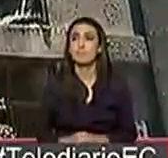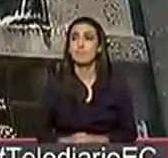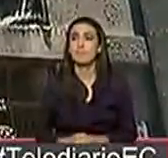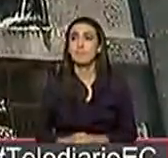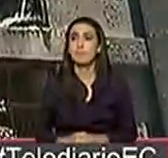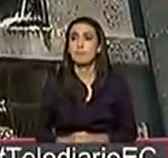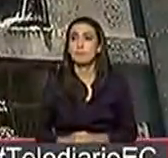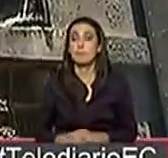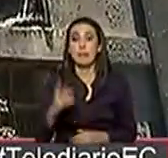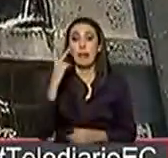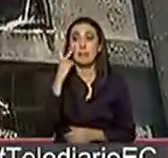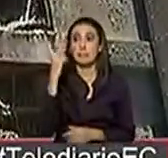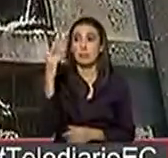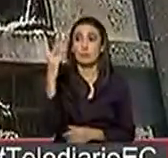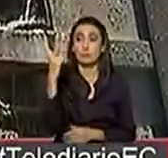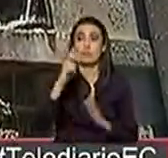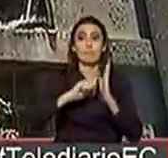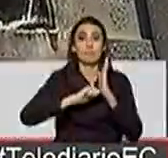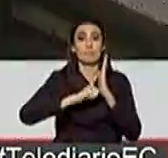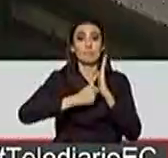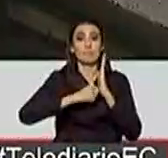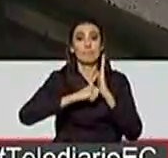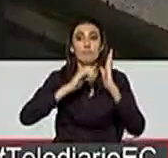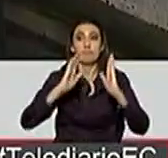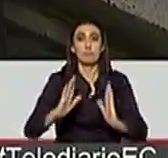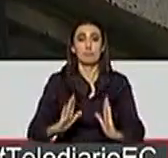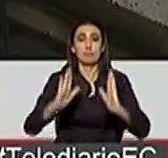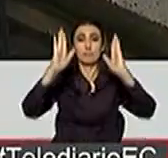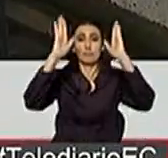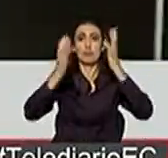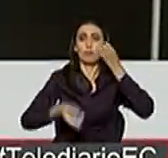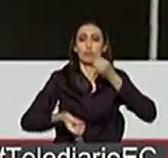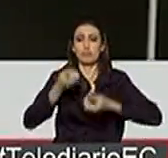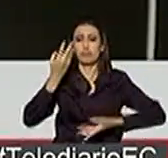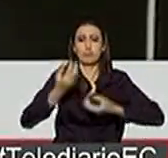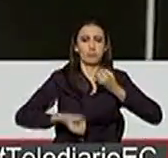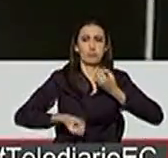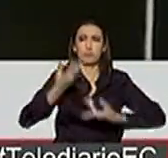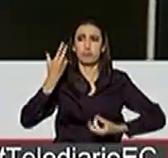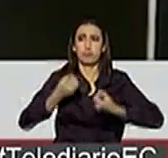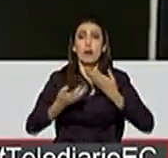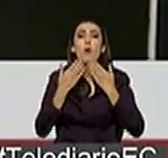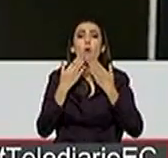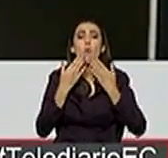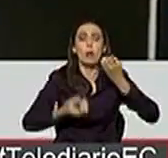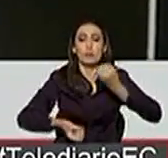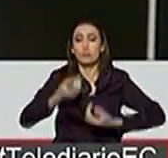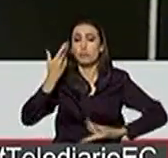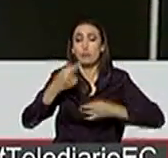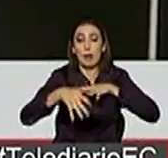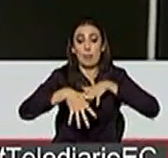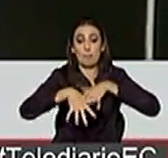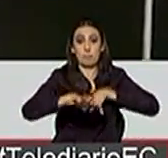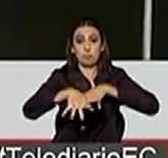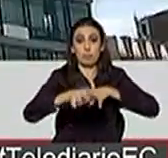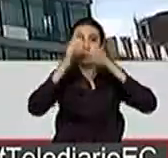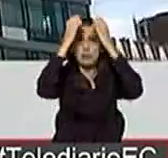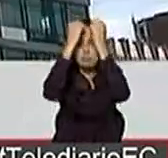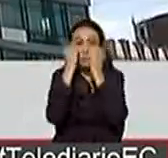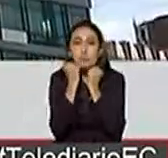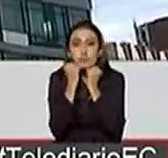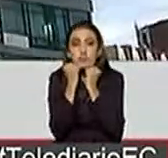así luce el edificio de la contraloría en quito consumido por las llamas el incendio provocado por manifestantes encapuchados